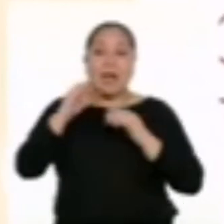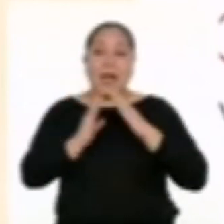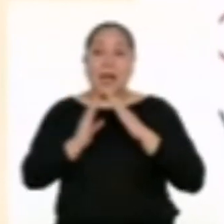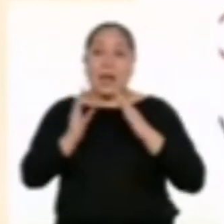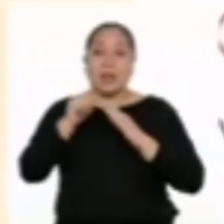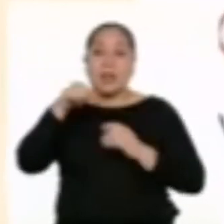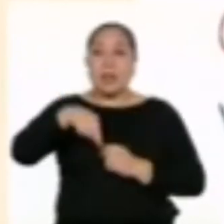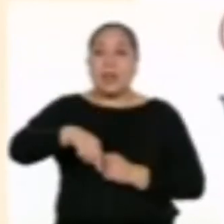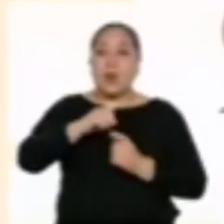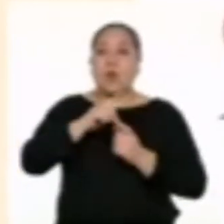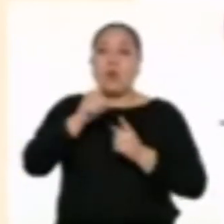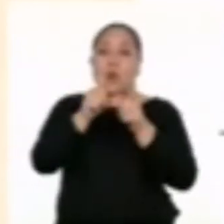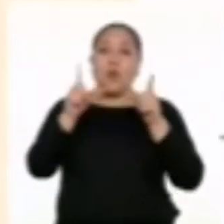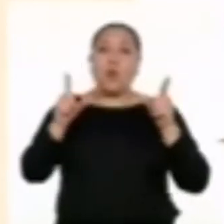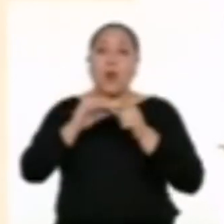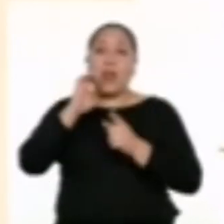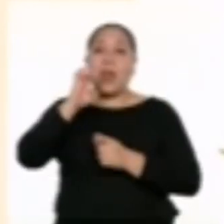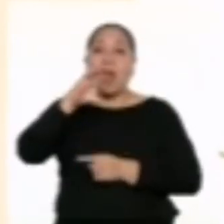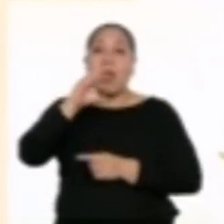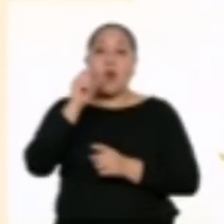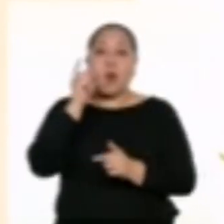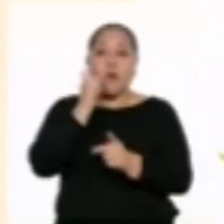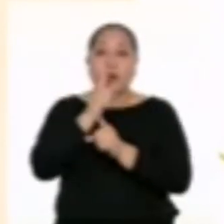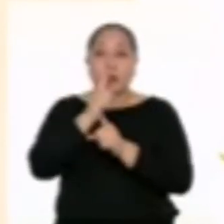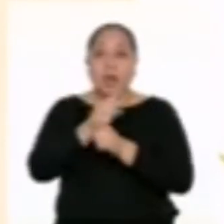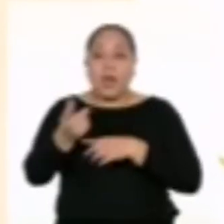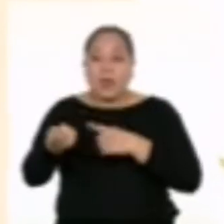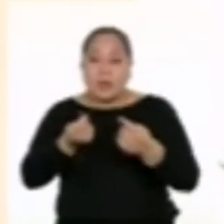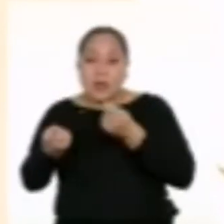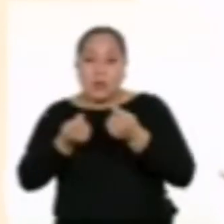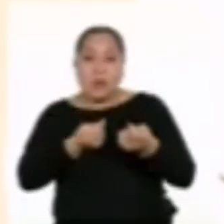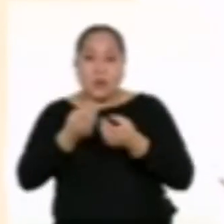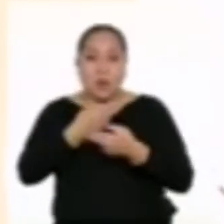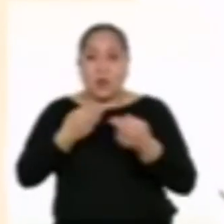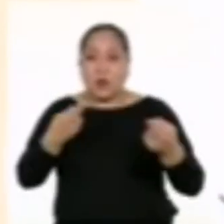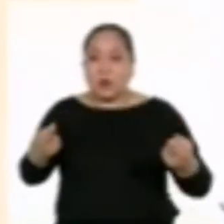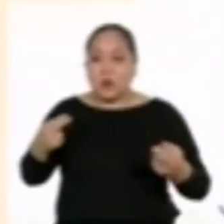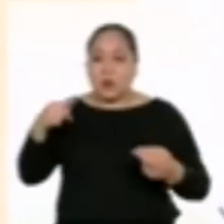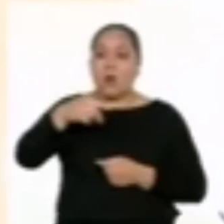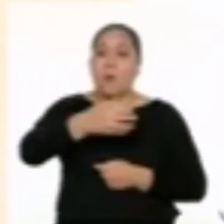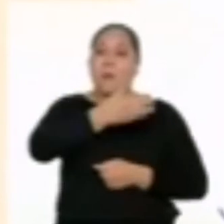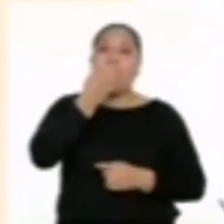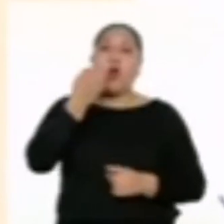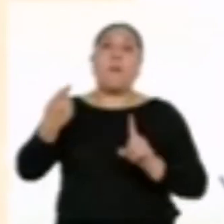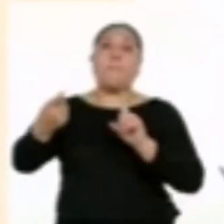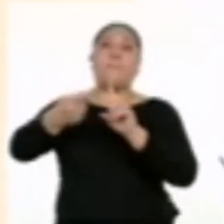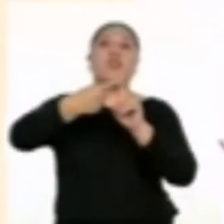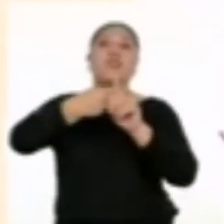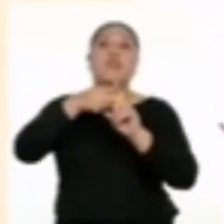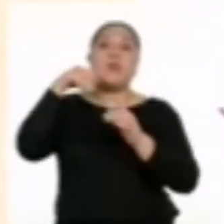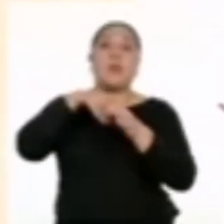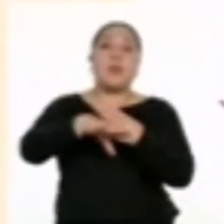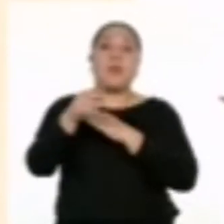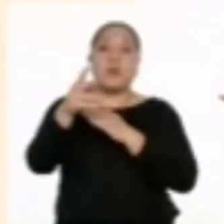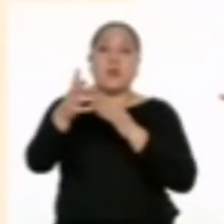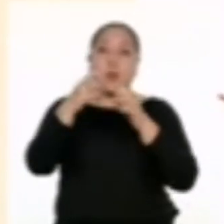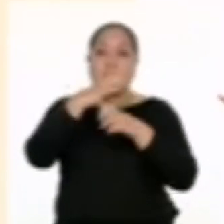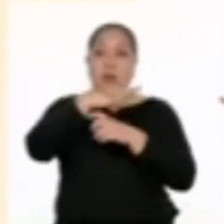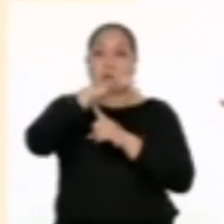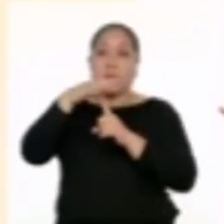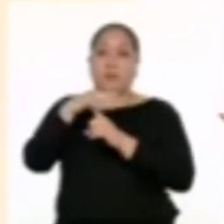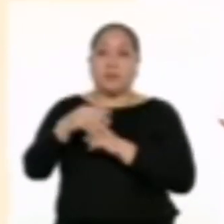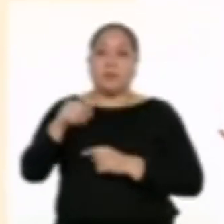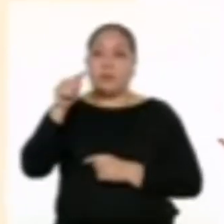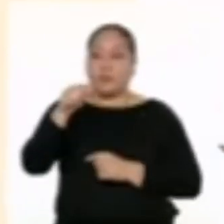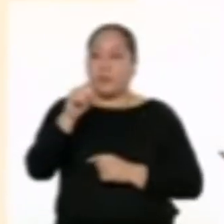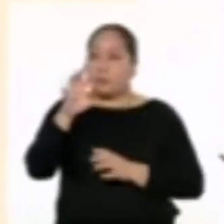hogar ecoeficiente, donde se gestionen y optimicen los recursos con un impacto positivo en el ambiente. Y tomando en cuenta las causas